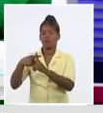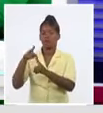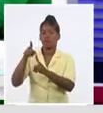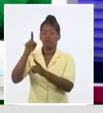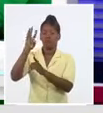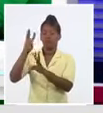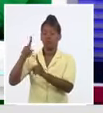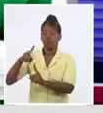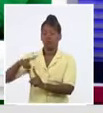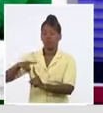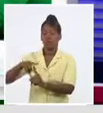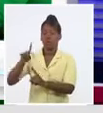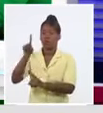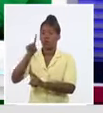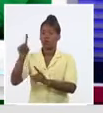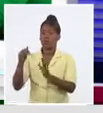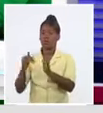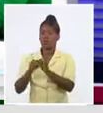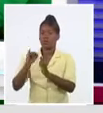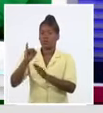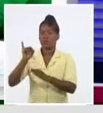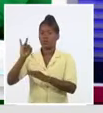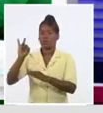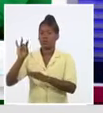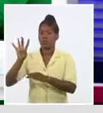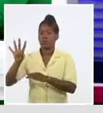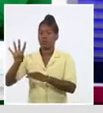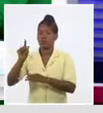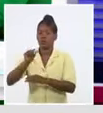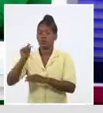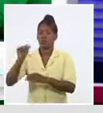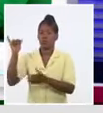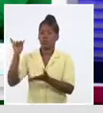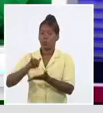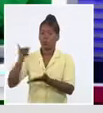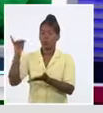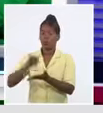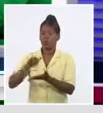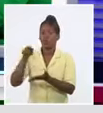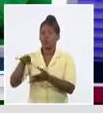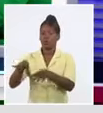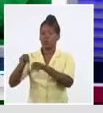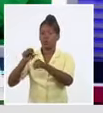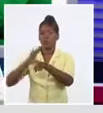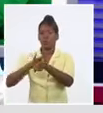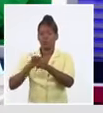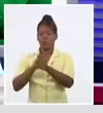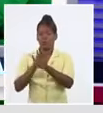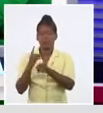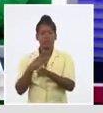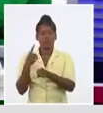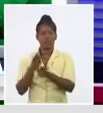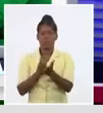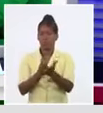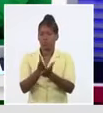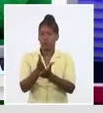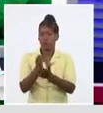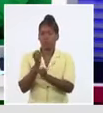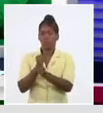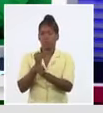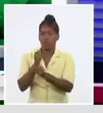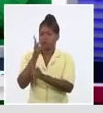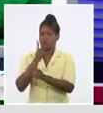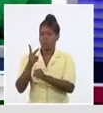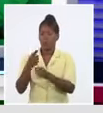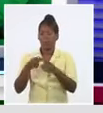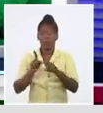11.654 importados durante toda la pandemia en Cuba, el 1,3%, y se trabaja para precisar la fuente de